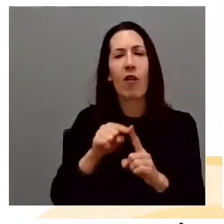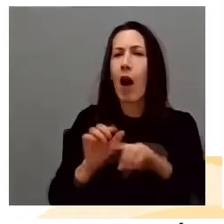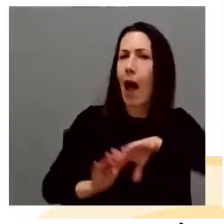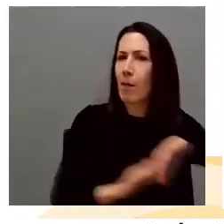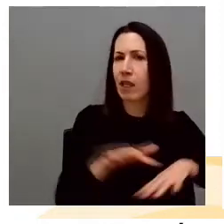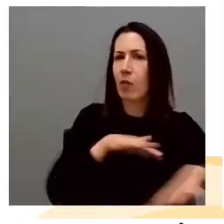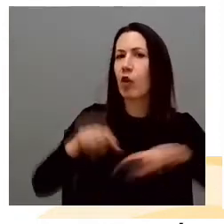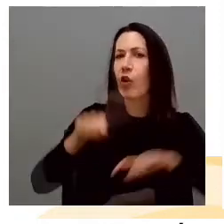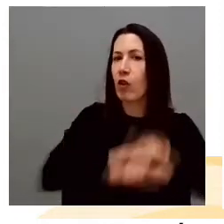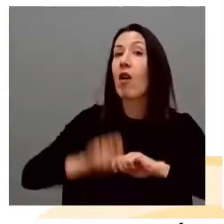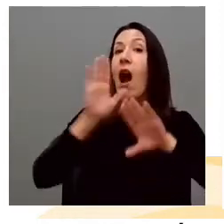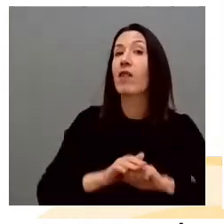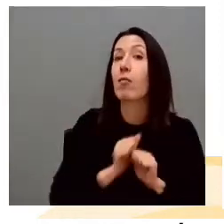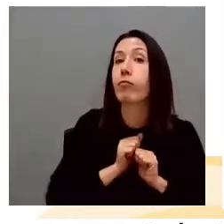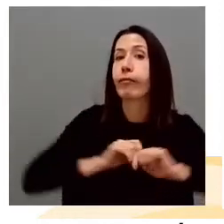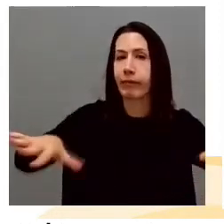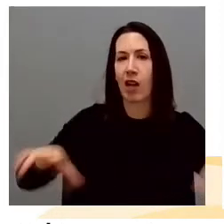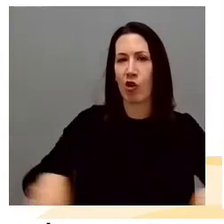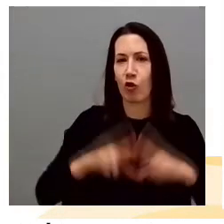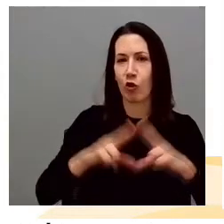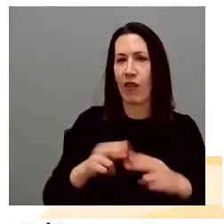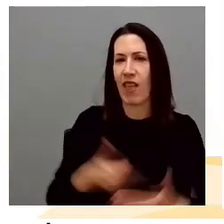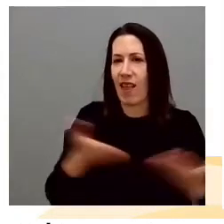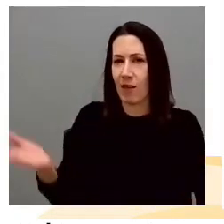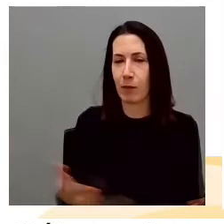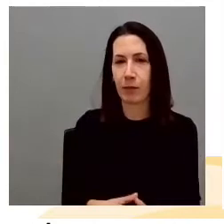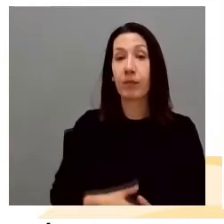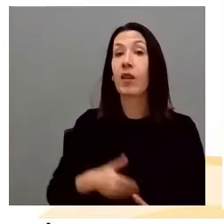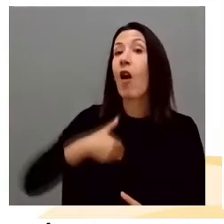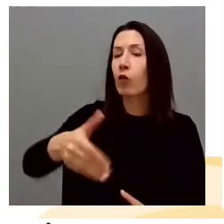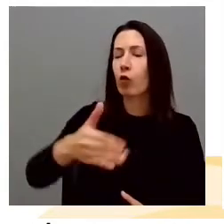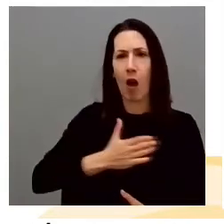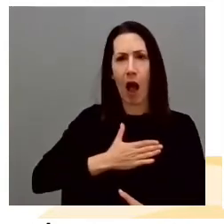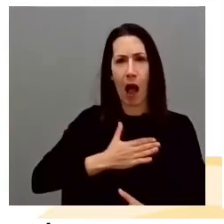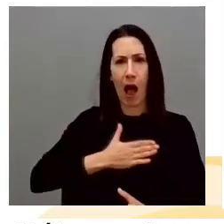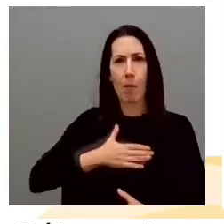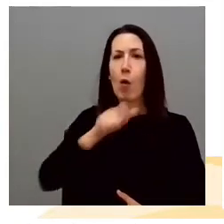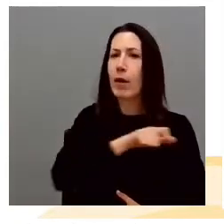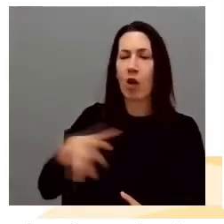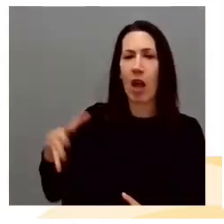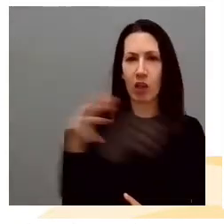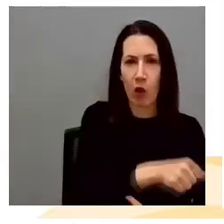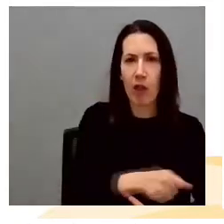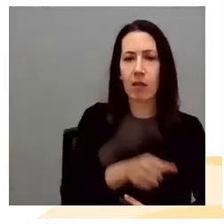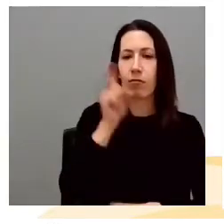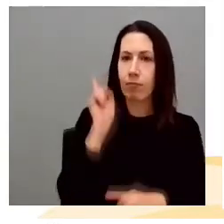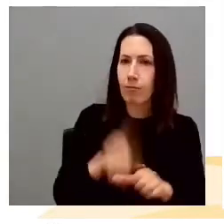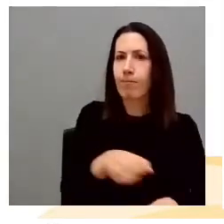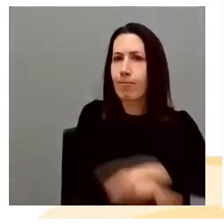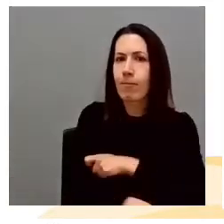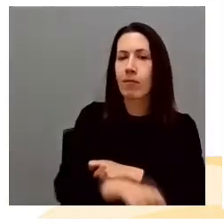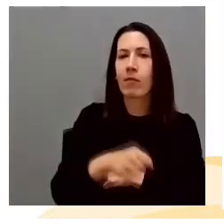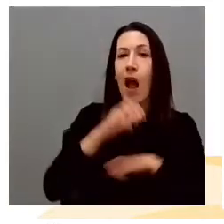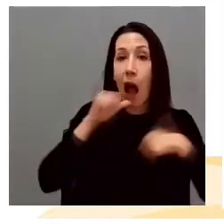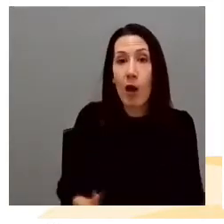asociativo y llegue a toda la sociedad. El futuro pertenece a todas las personas que toman acción en el presente. Eso incluye